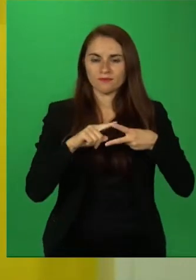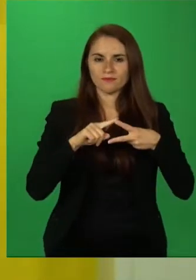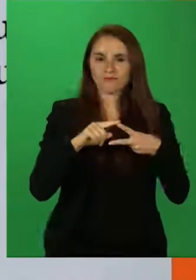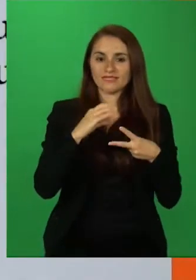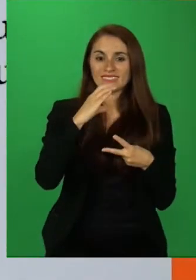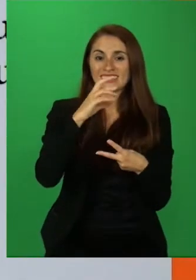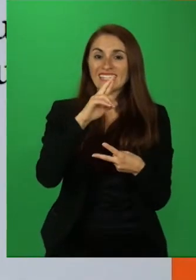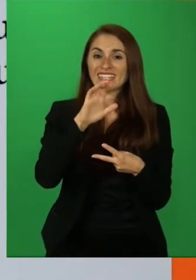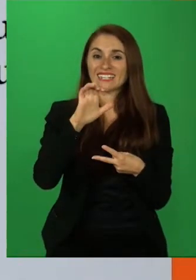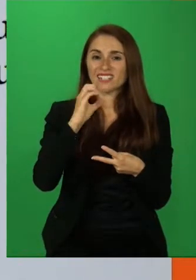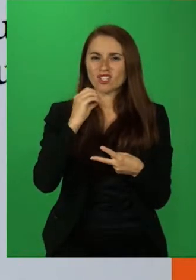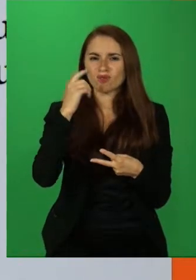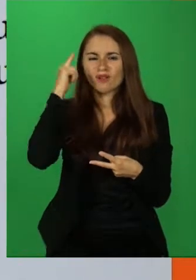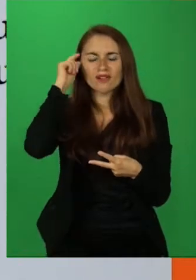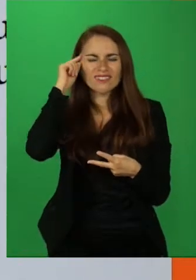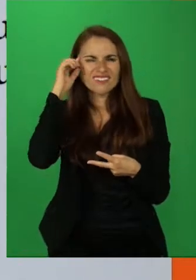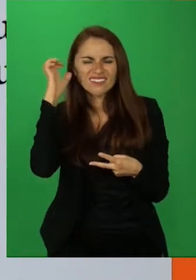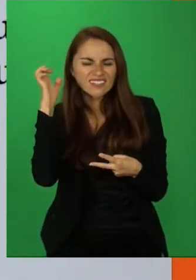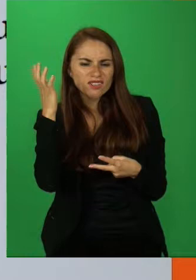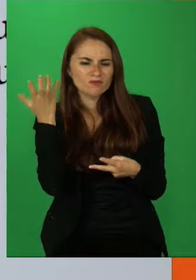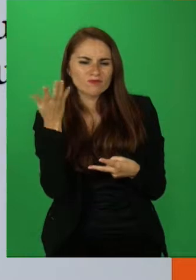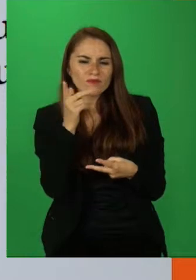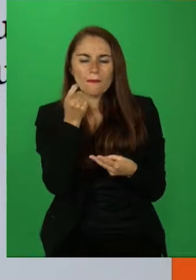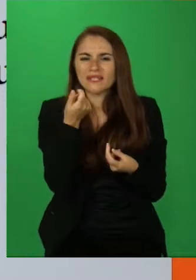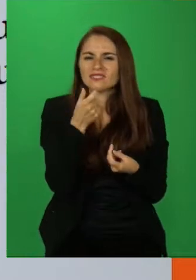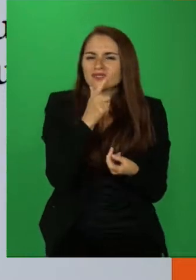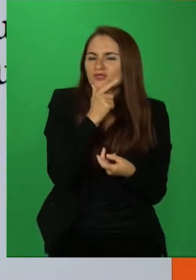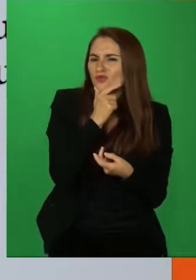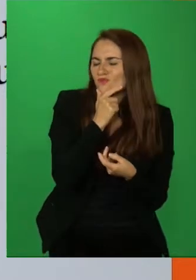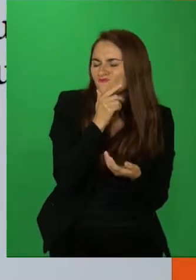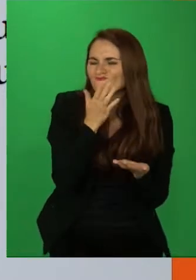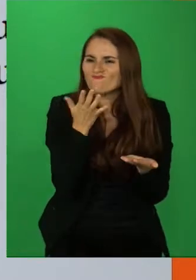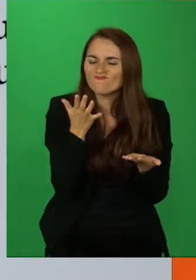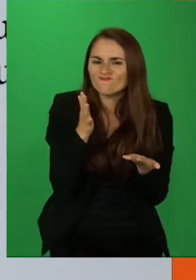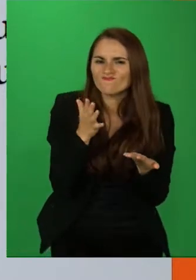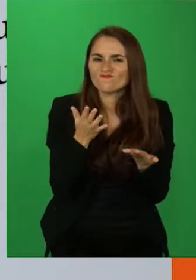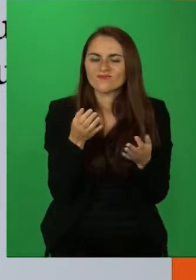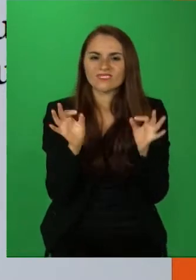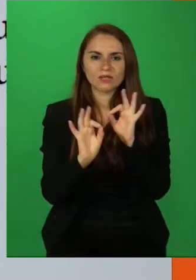duda. Allí el emisor muestra que está dudoso frente a lo